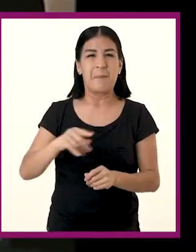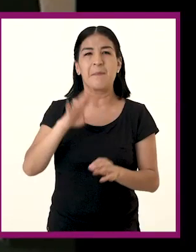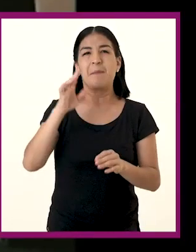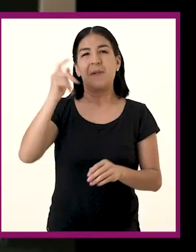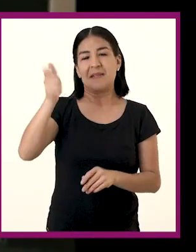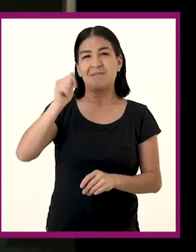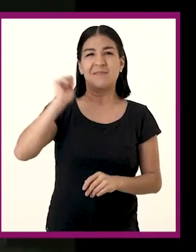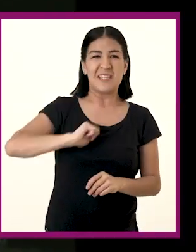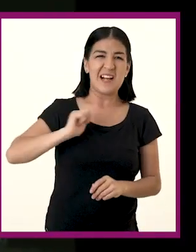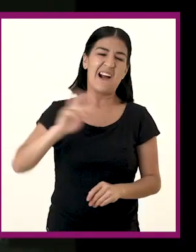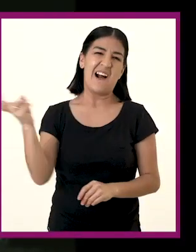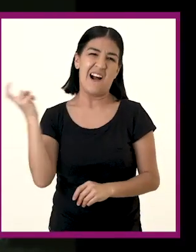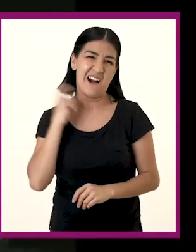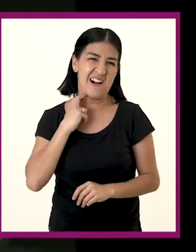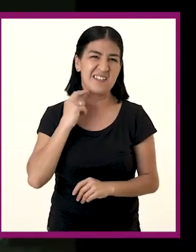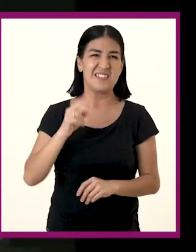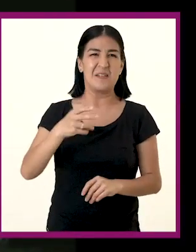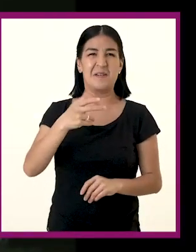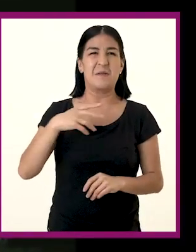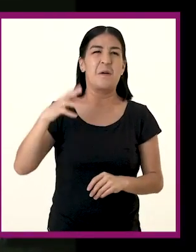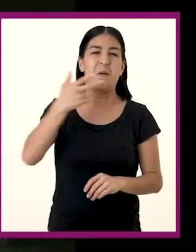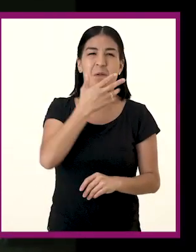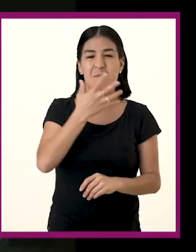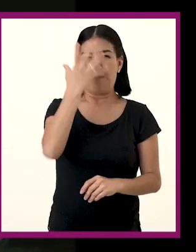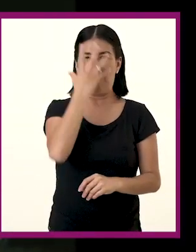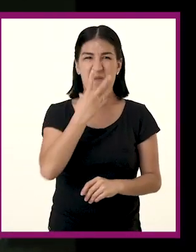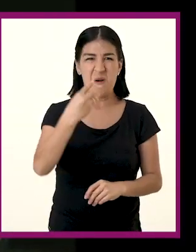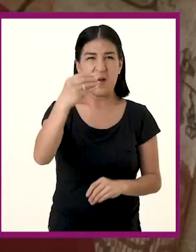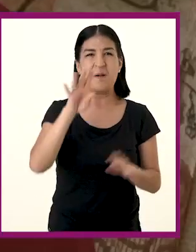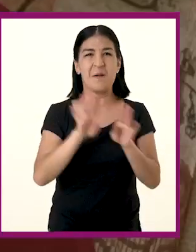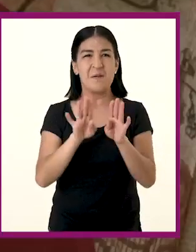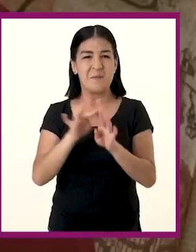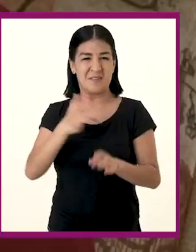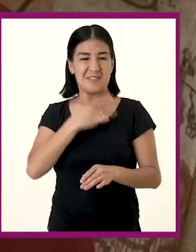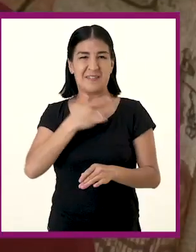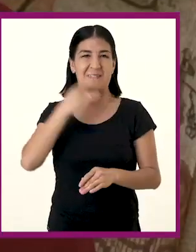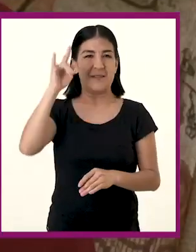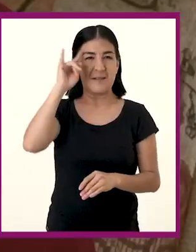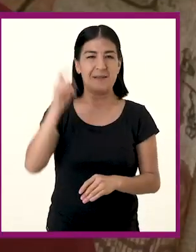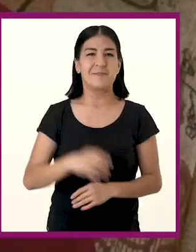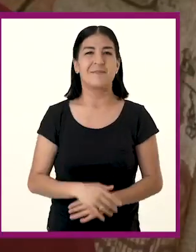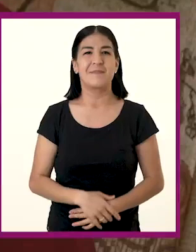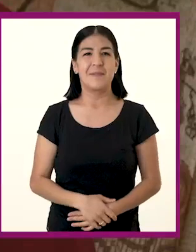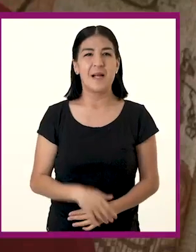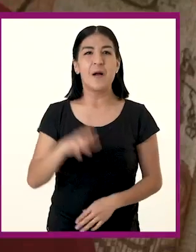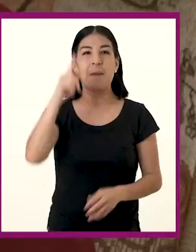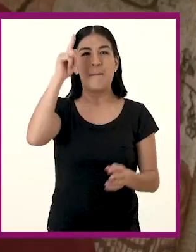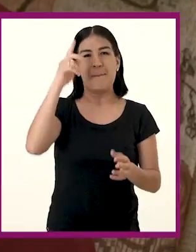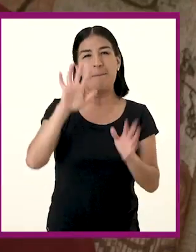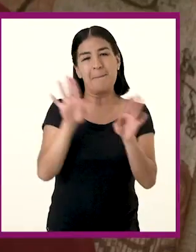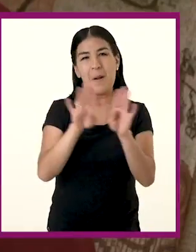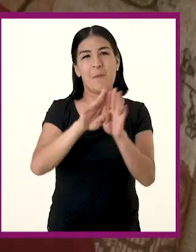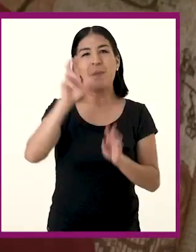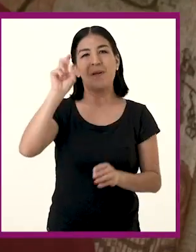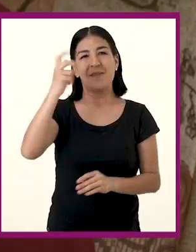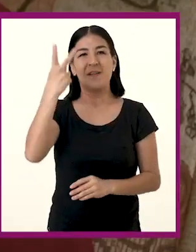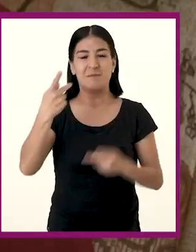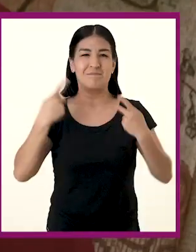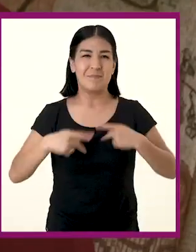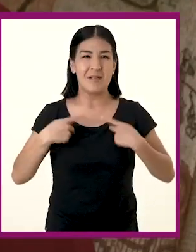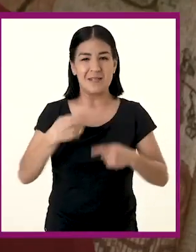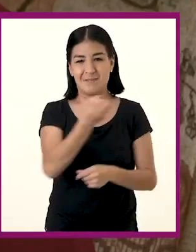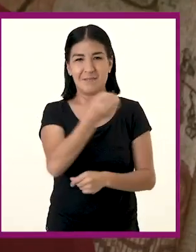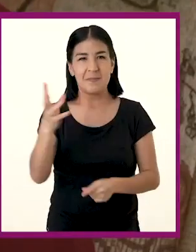30, estamos hablando de los monstruos clásicos, Drácula, Frankenstein, el hombre lobo, todo ese tipo de cosas. Le gusta el cine de Todd Browning, del